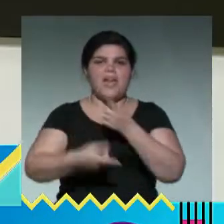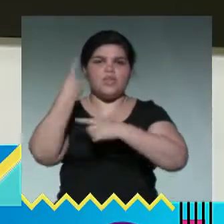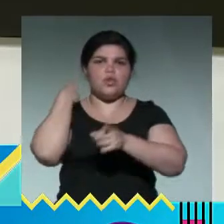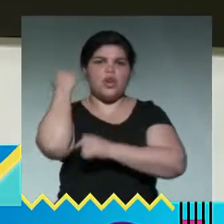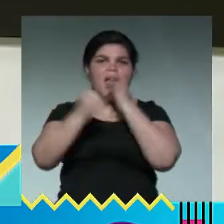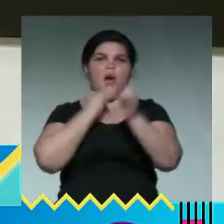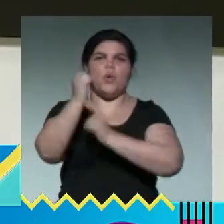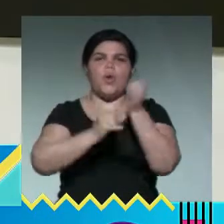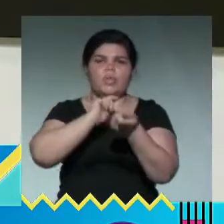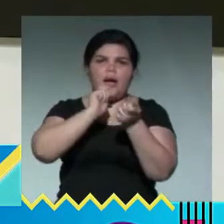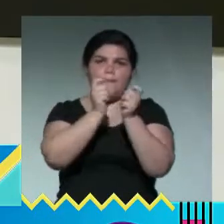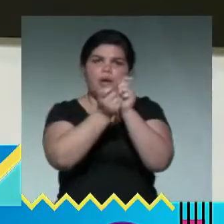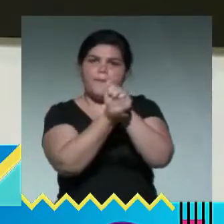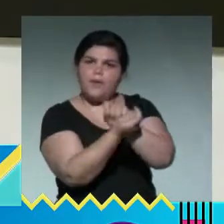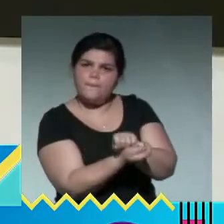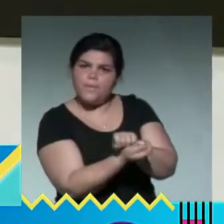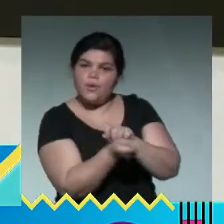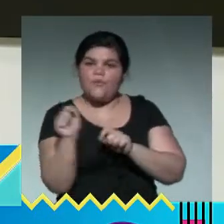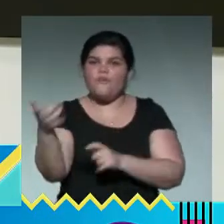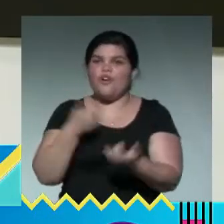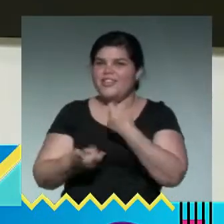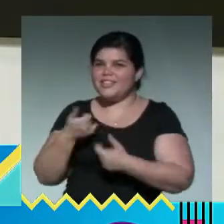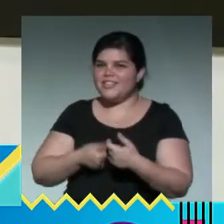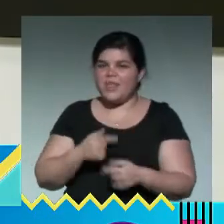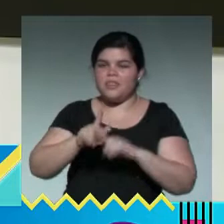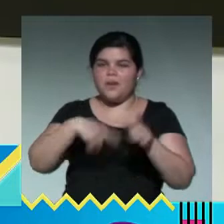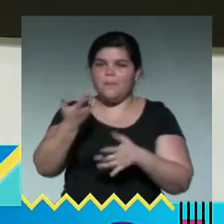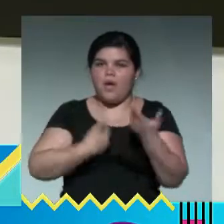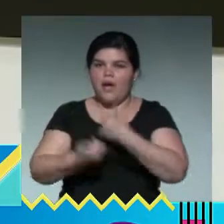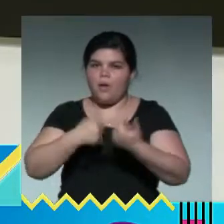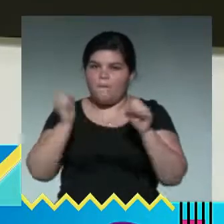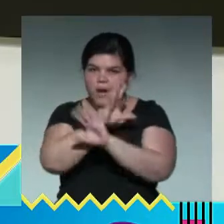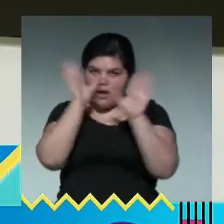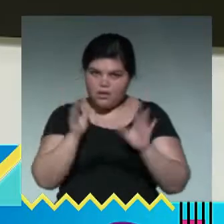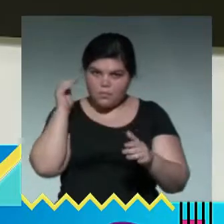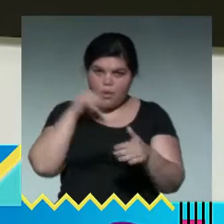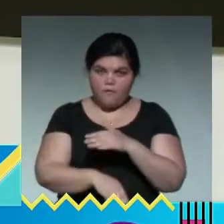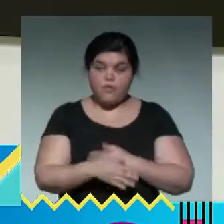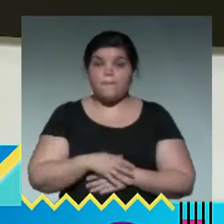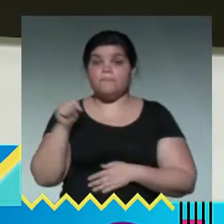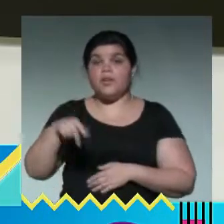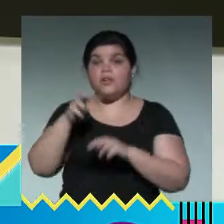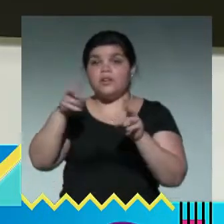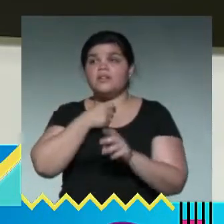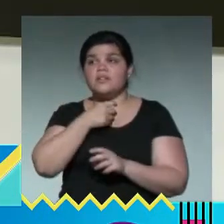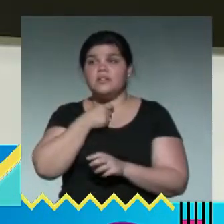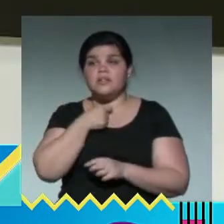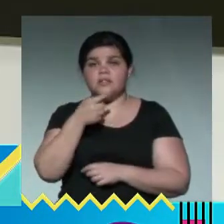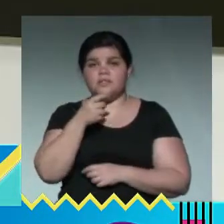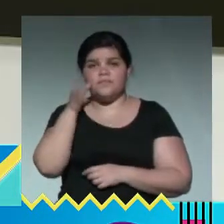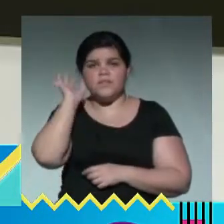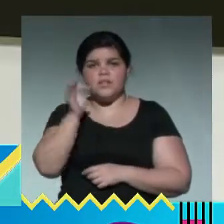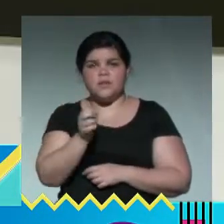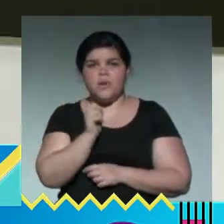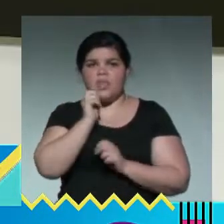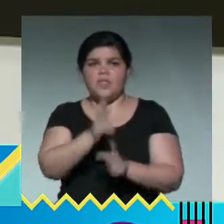¿no? Un poco a eso que contás vos, Sandra. Carlos, te quería, en esta forma de introducción que le hemos dado al programa, ¿qué más aportarías en esto de